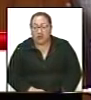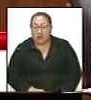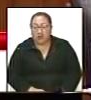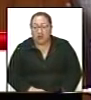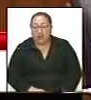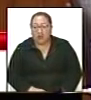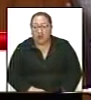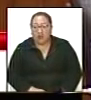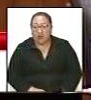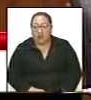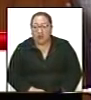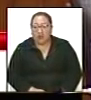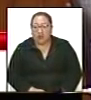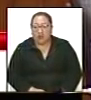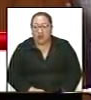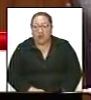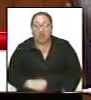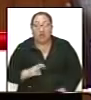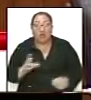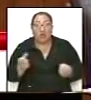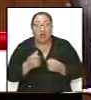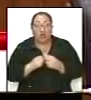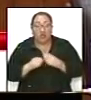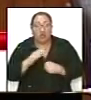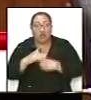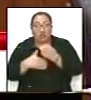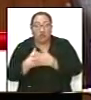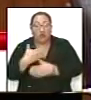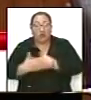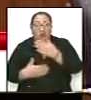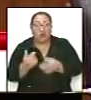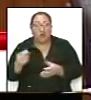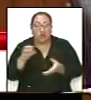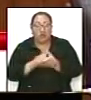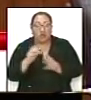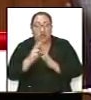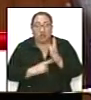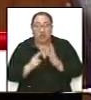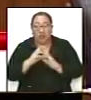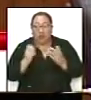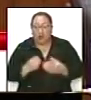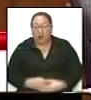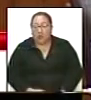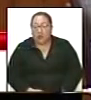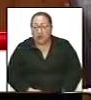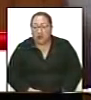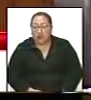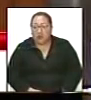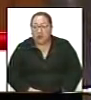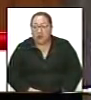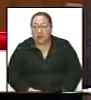dicha solicitud. Siguiendo el procedimiento que establece el reglamento del Congreso,